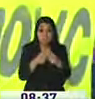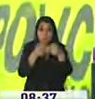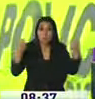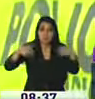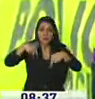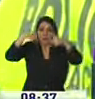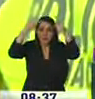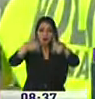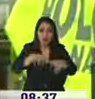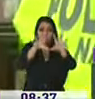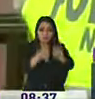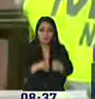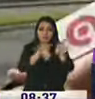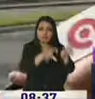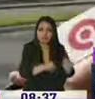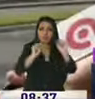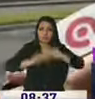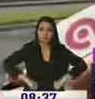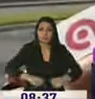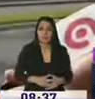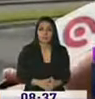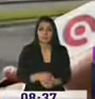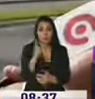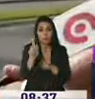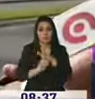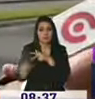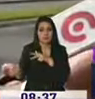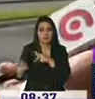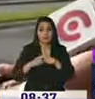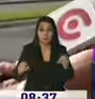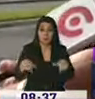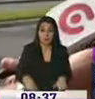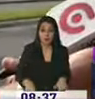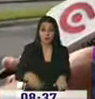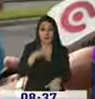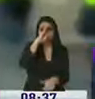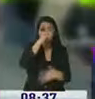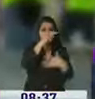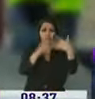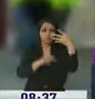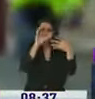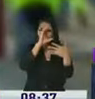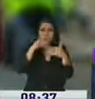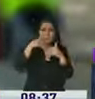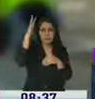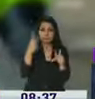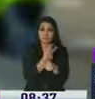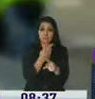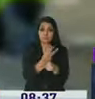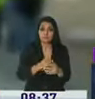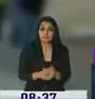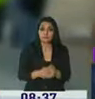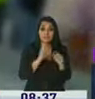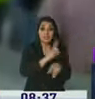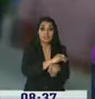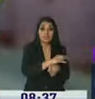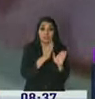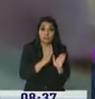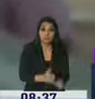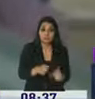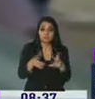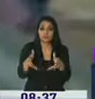a la aprehensión de los sospechosos, logrando escapar uno de ellos, que es el que está en la lista de los más buscados. Con el inspector y otro profesor, ya son